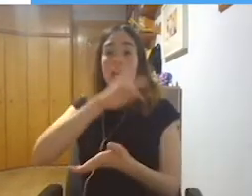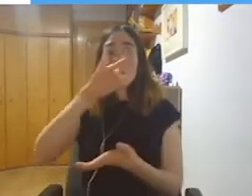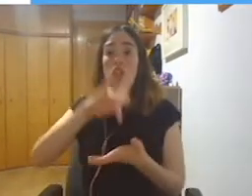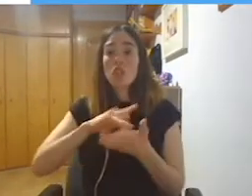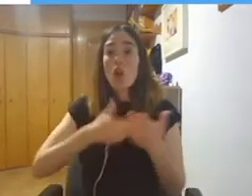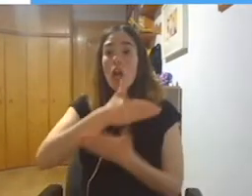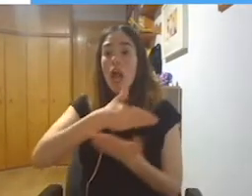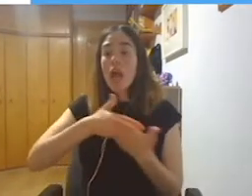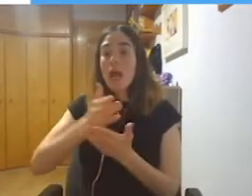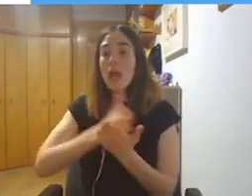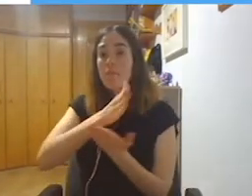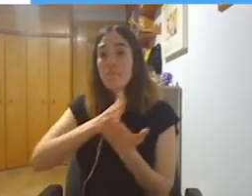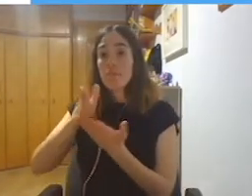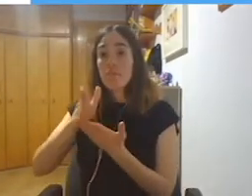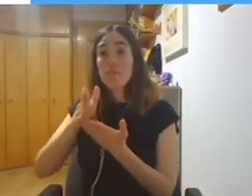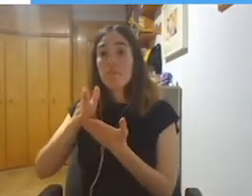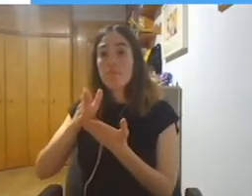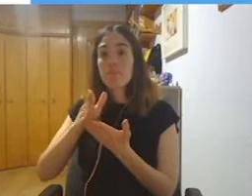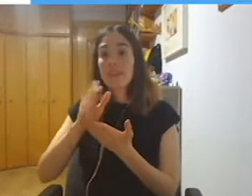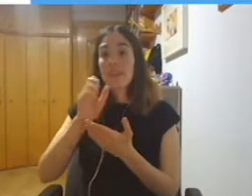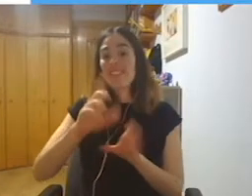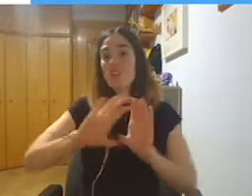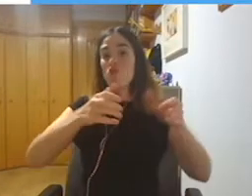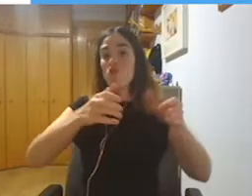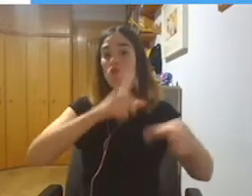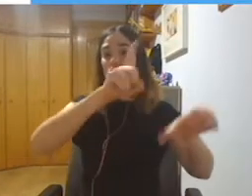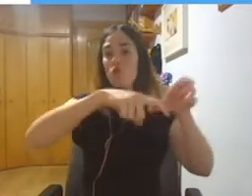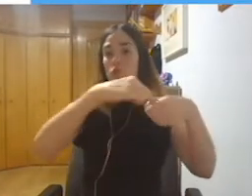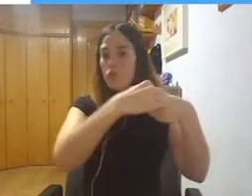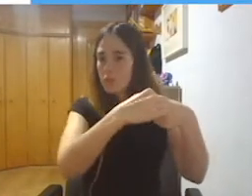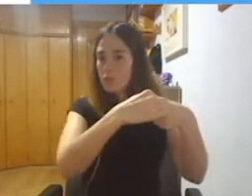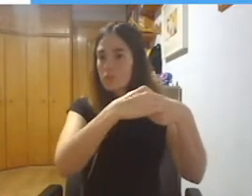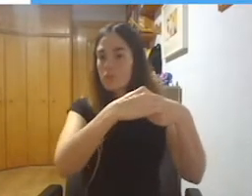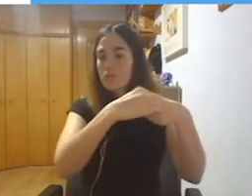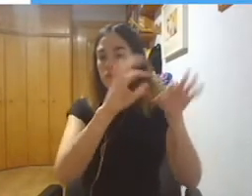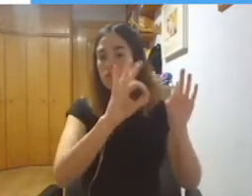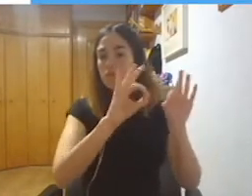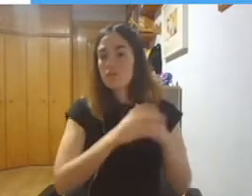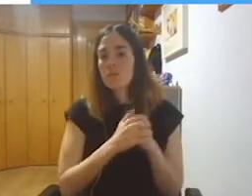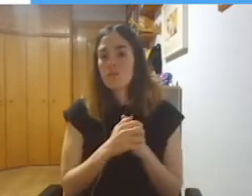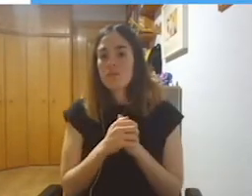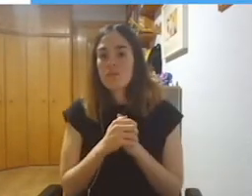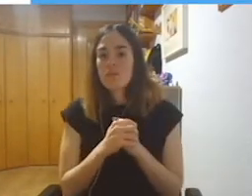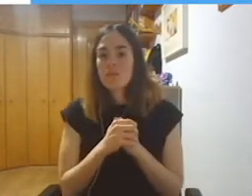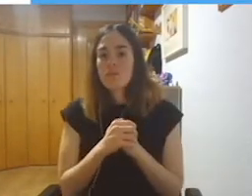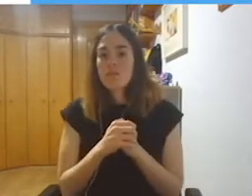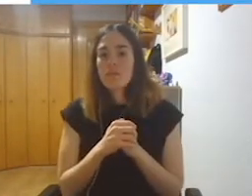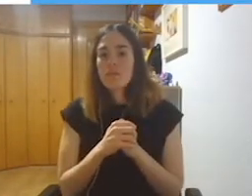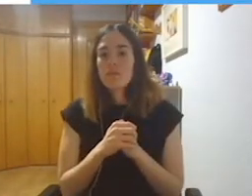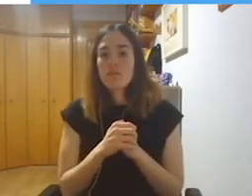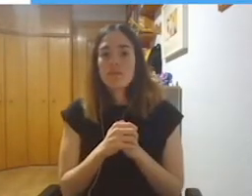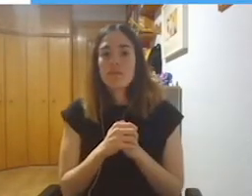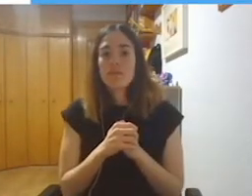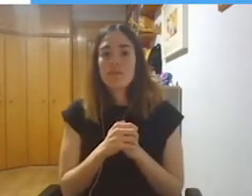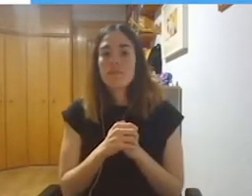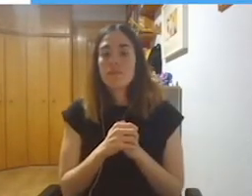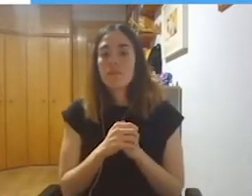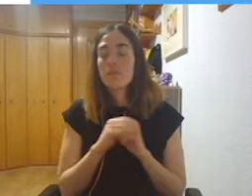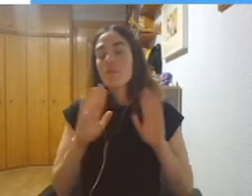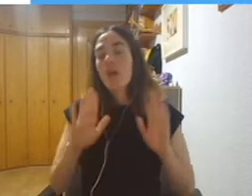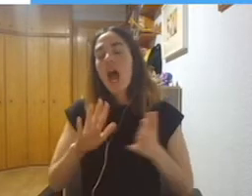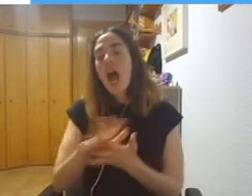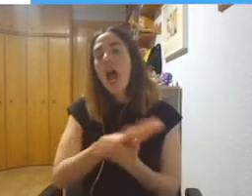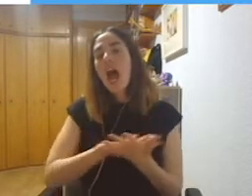medios muchas veces pertenecen a este grupo, precisamente. Esto es en cuanto a,